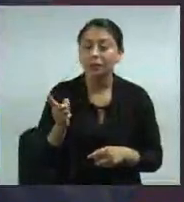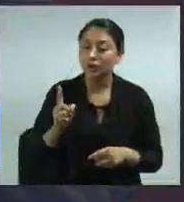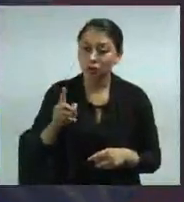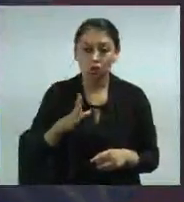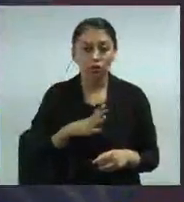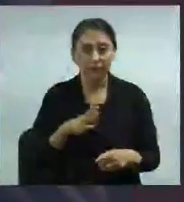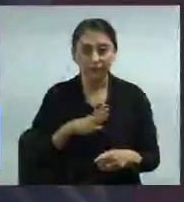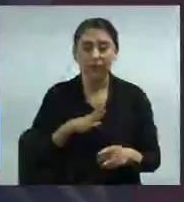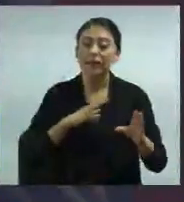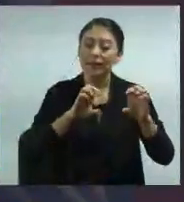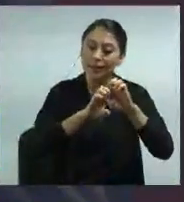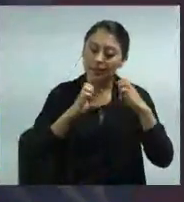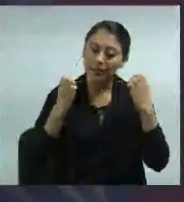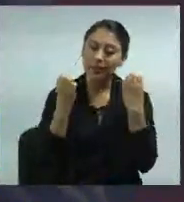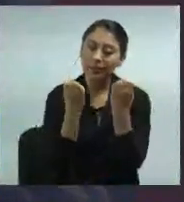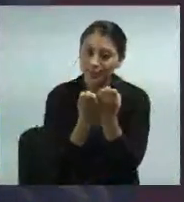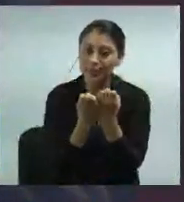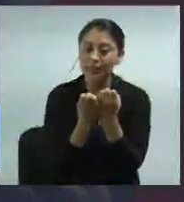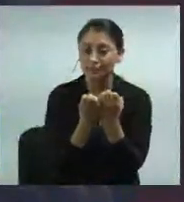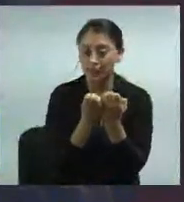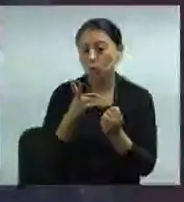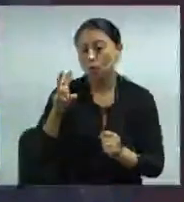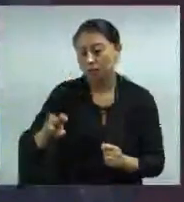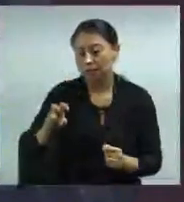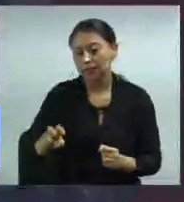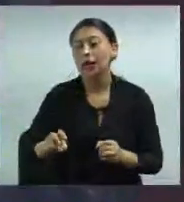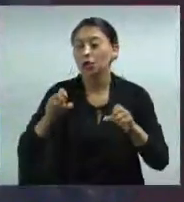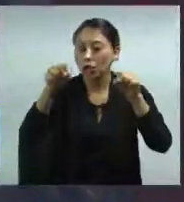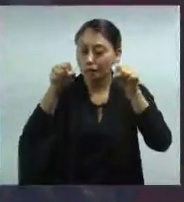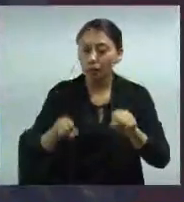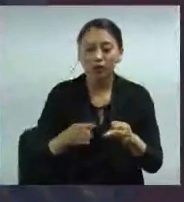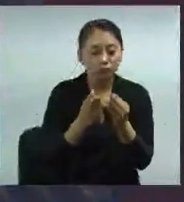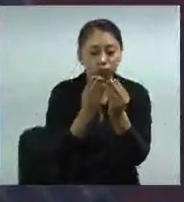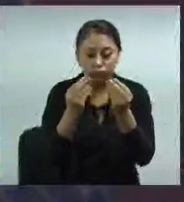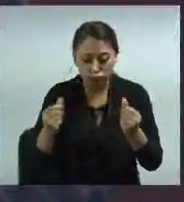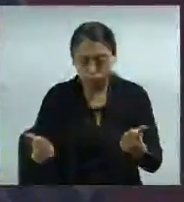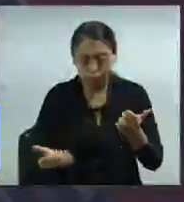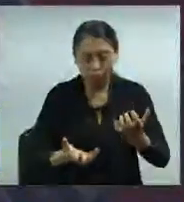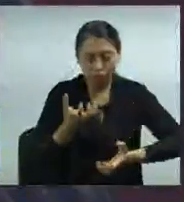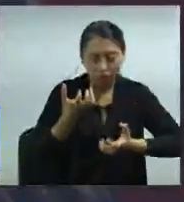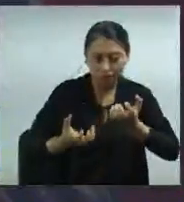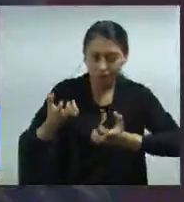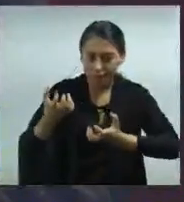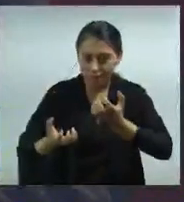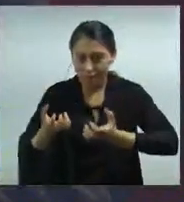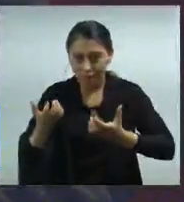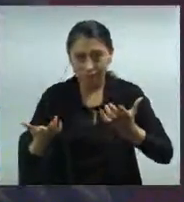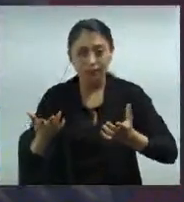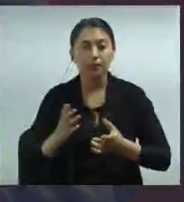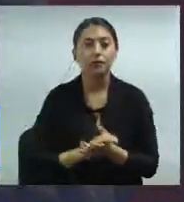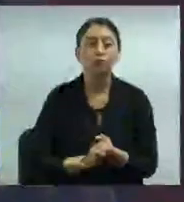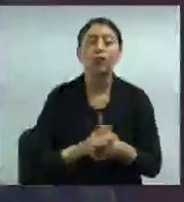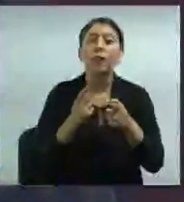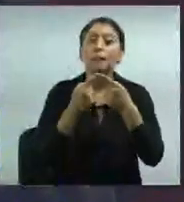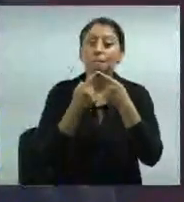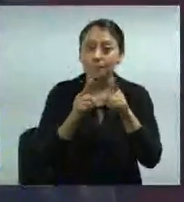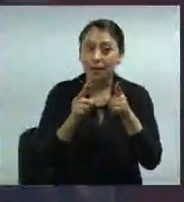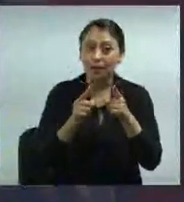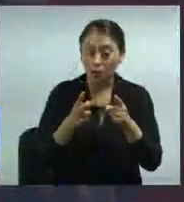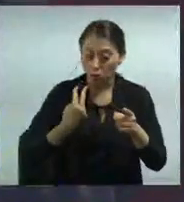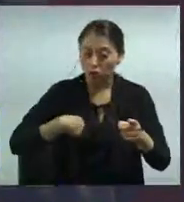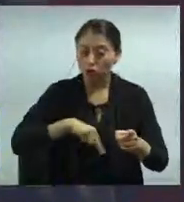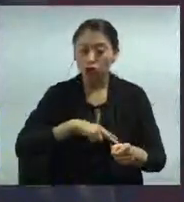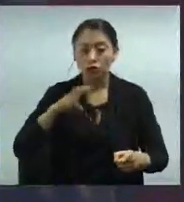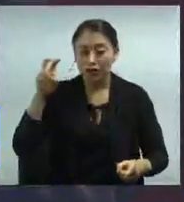tienen los instrumentos necesarios para poder atacar estos incendios inmediatamente. Sin embargo, eso es lo que